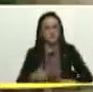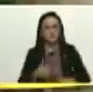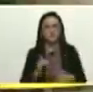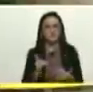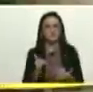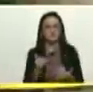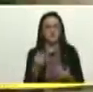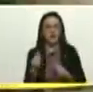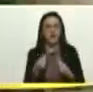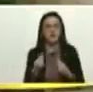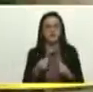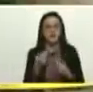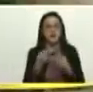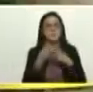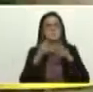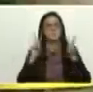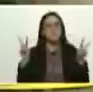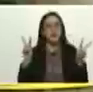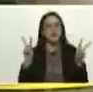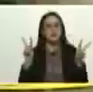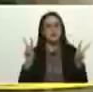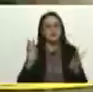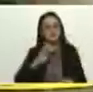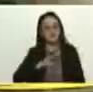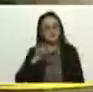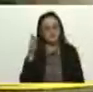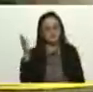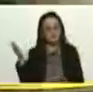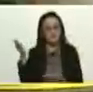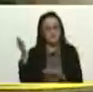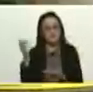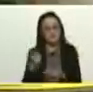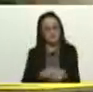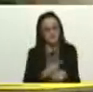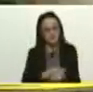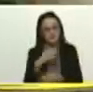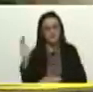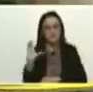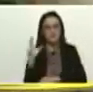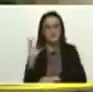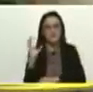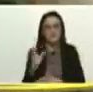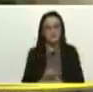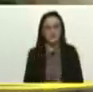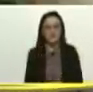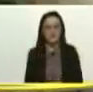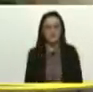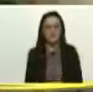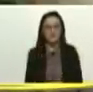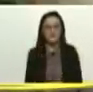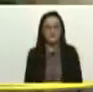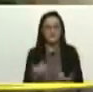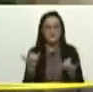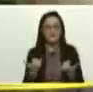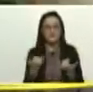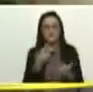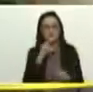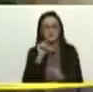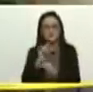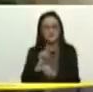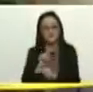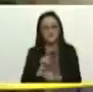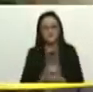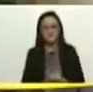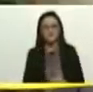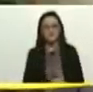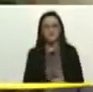la construcción de la paz de nuestra hermana República de Colombia. Hoy podemos decir también